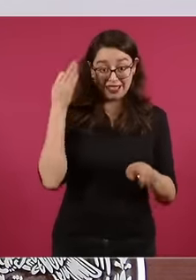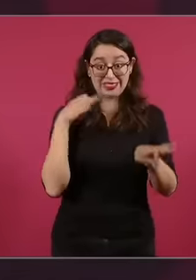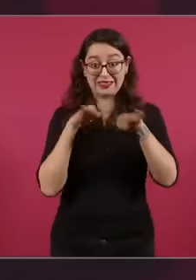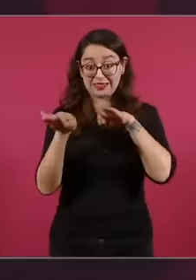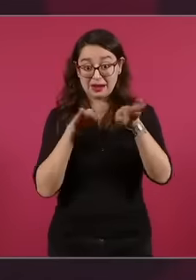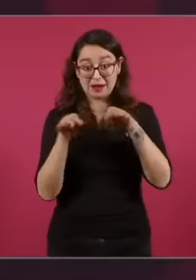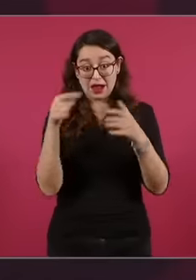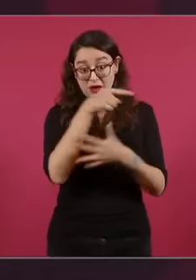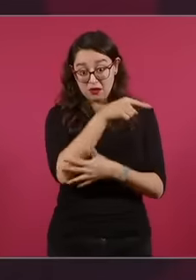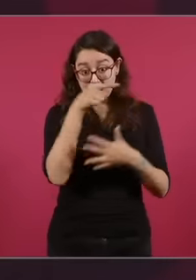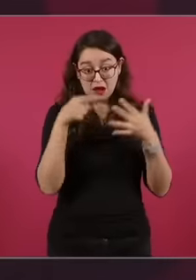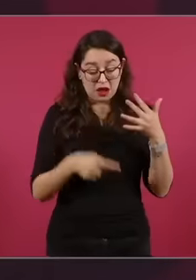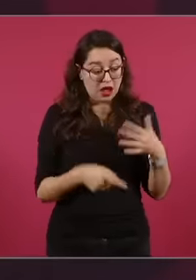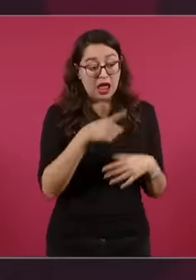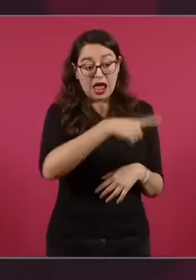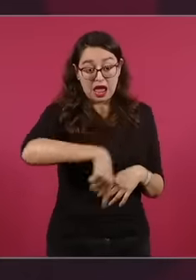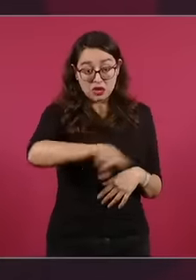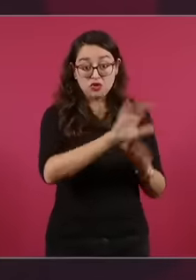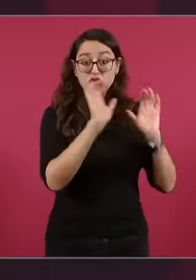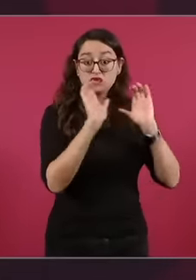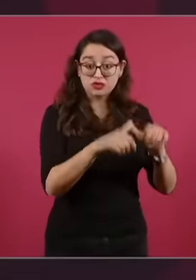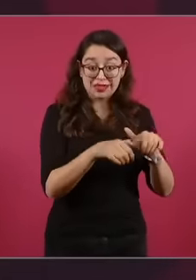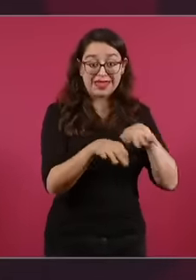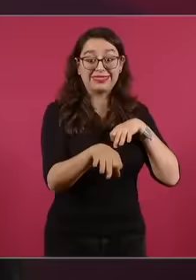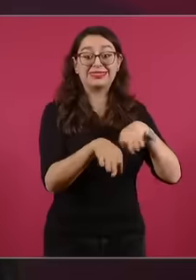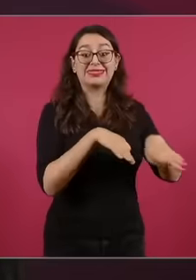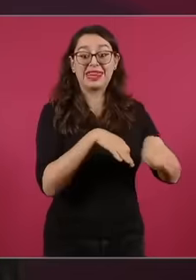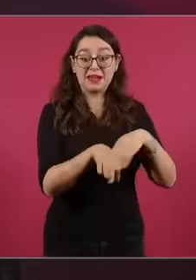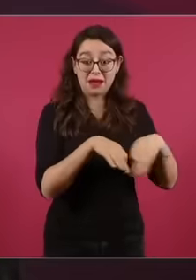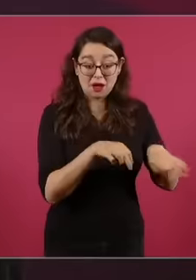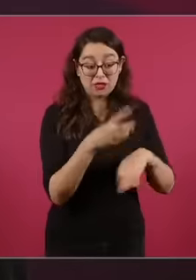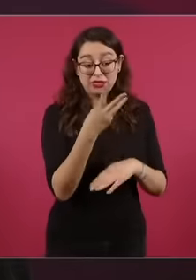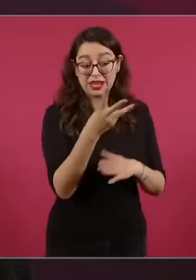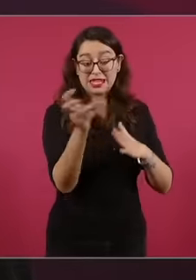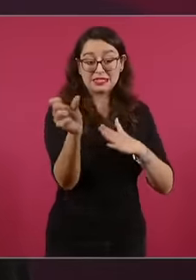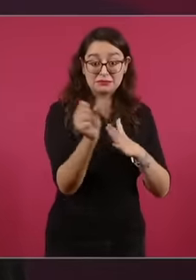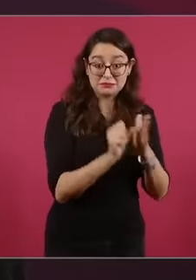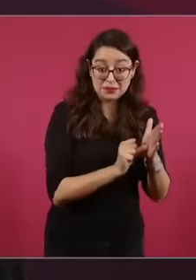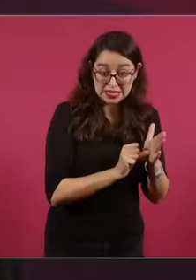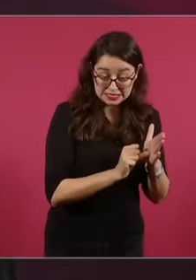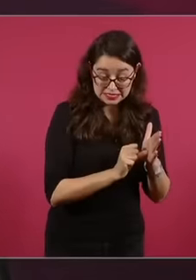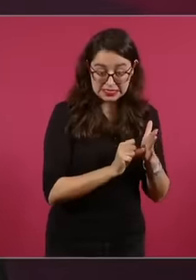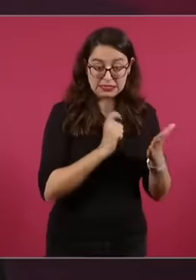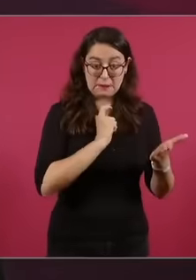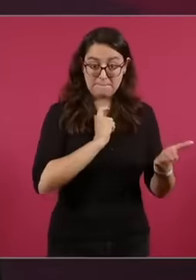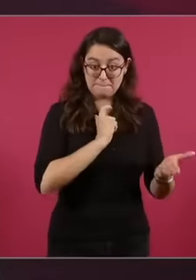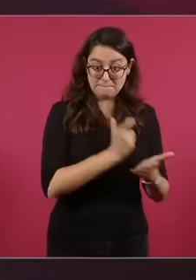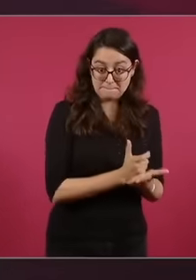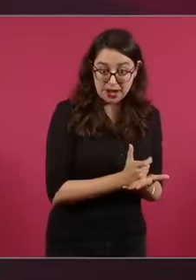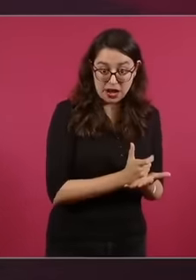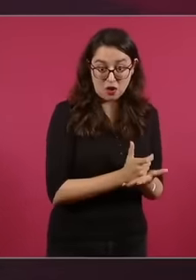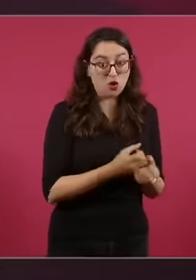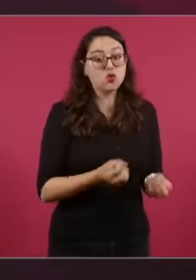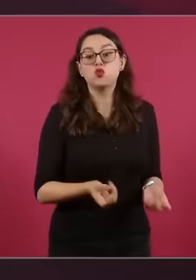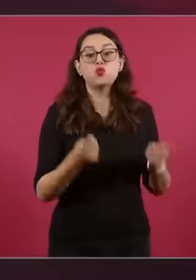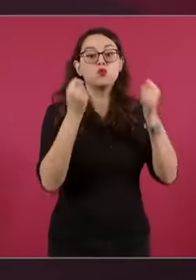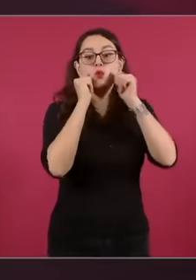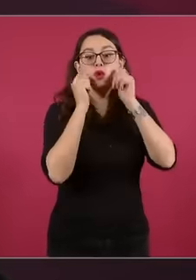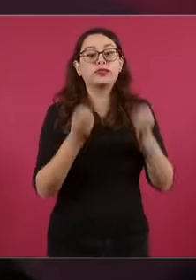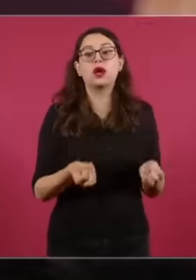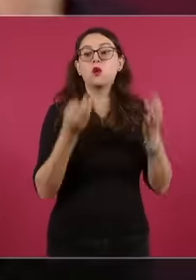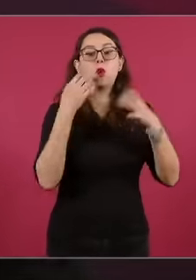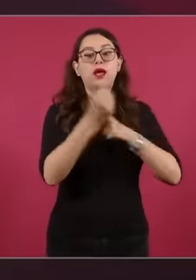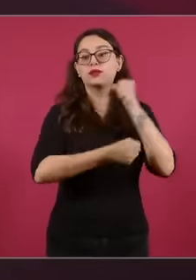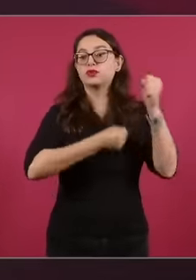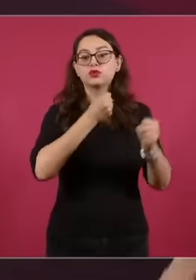es 3 meses y 20 días por año de trabajo. Entonces, los 3 meses, pues, es con independencia de la antigüedad